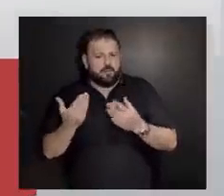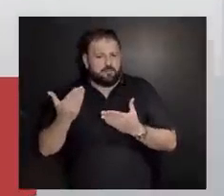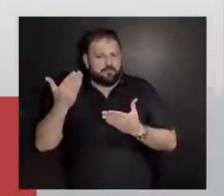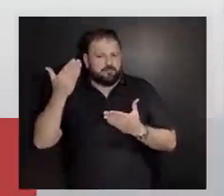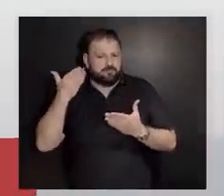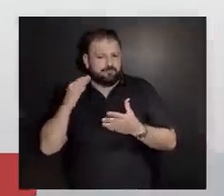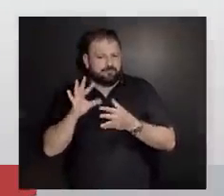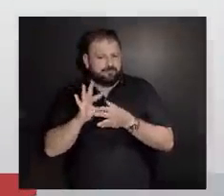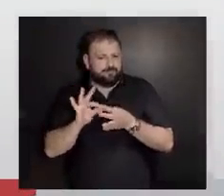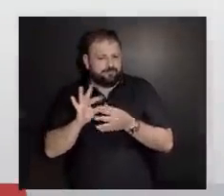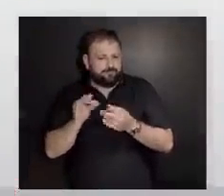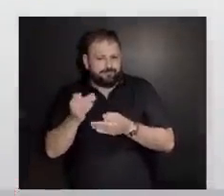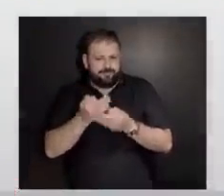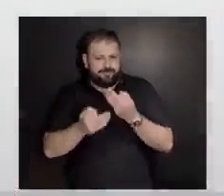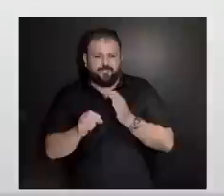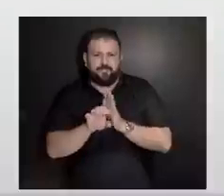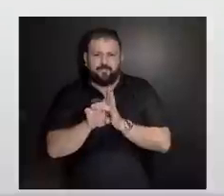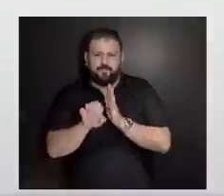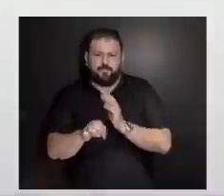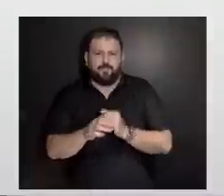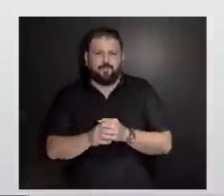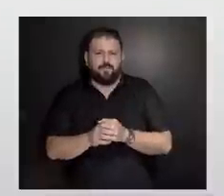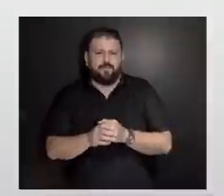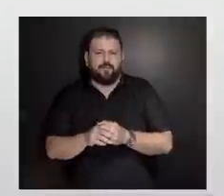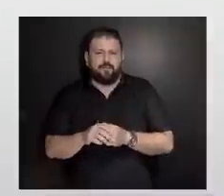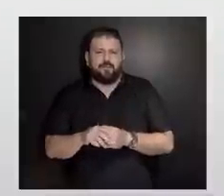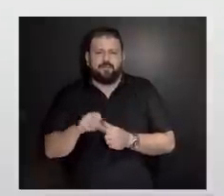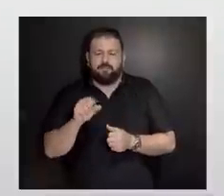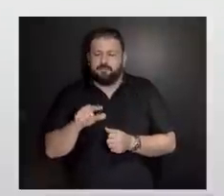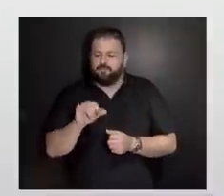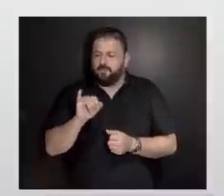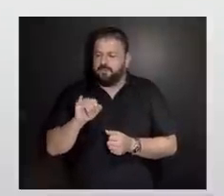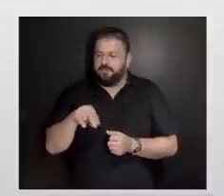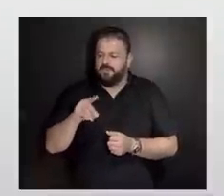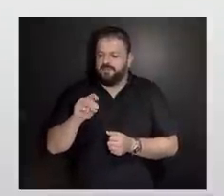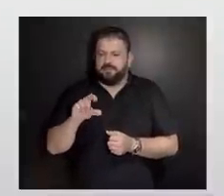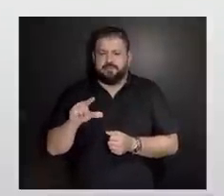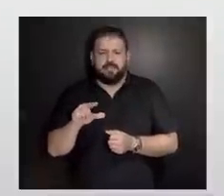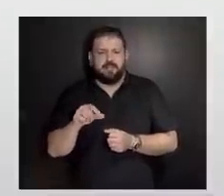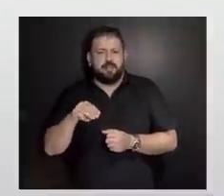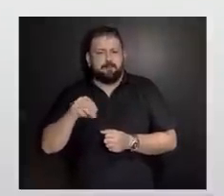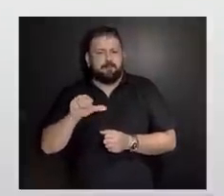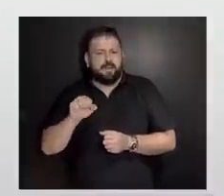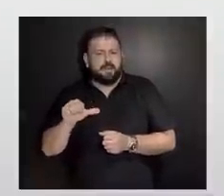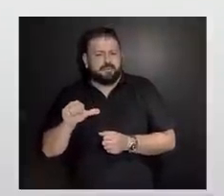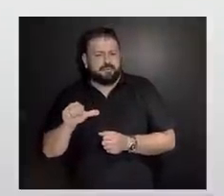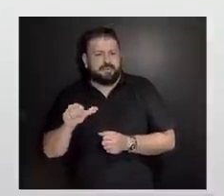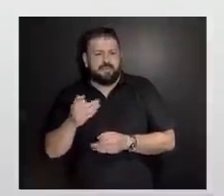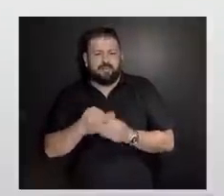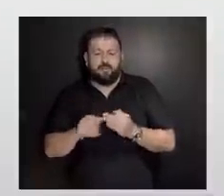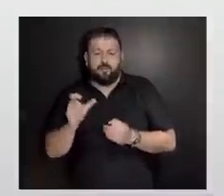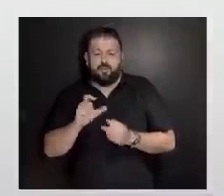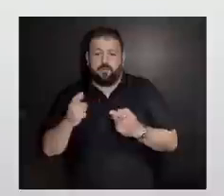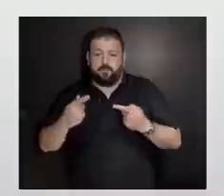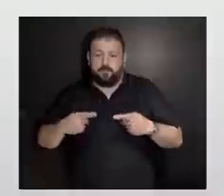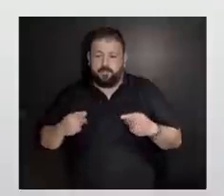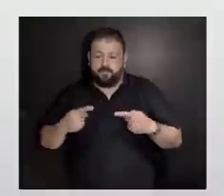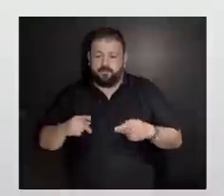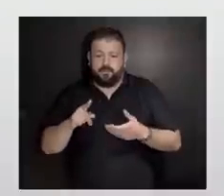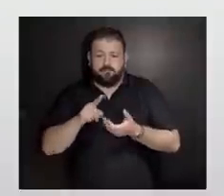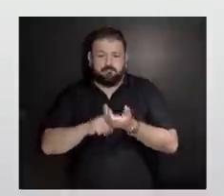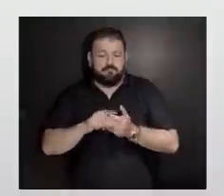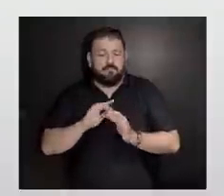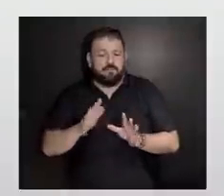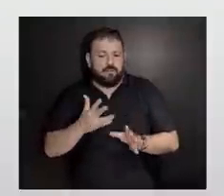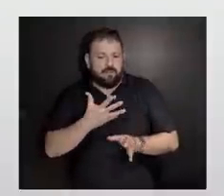ejemplo, uno de ellos sería lo que es el índice de masa corporal mayor a 25. Esto quiere decir en personas que ya presentan un grado de